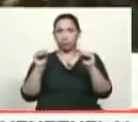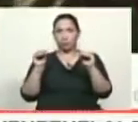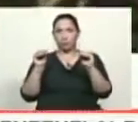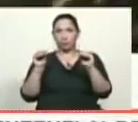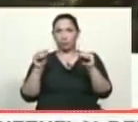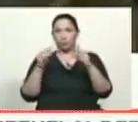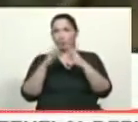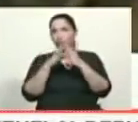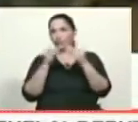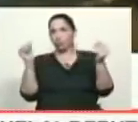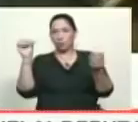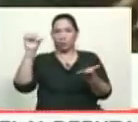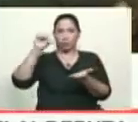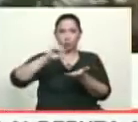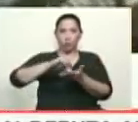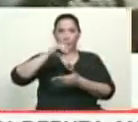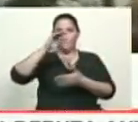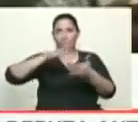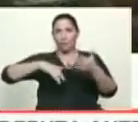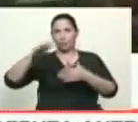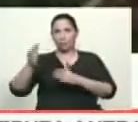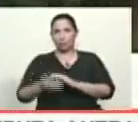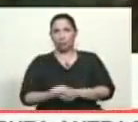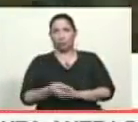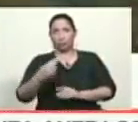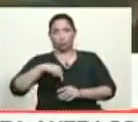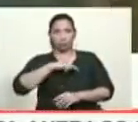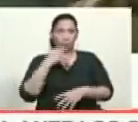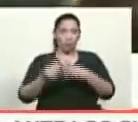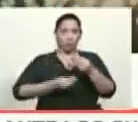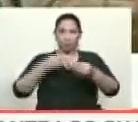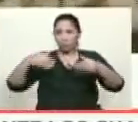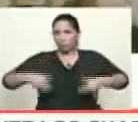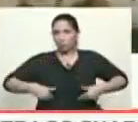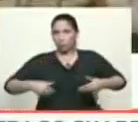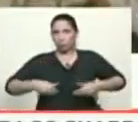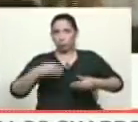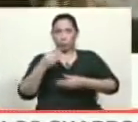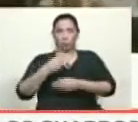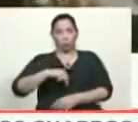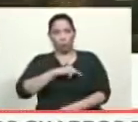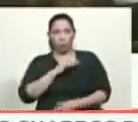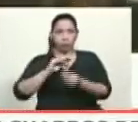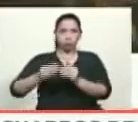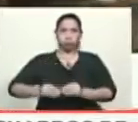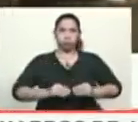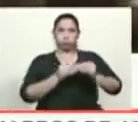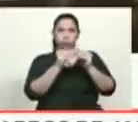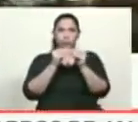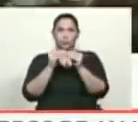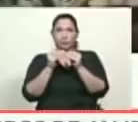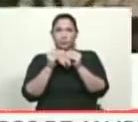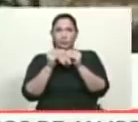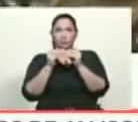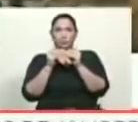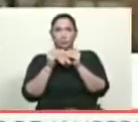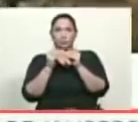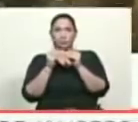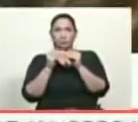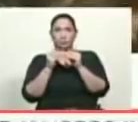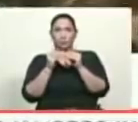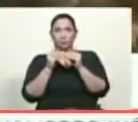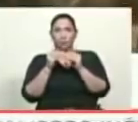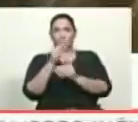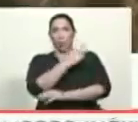a toda la ciudad de Barcelona. Estamos haciendo esfuerzos, ya hemos recuperado puntos claves como el Hospital Luis